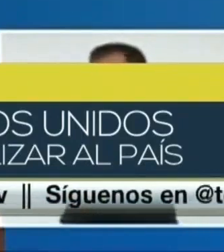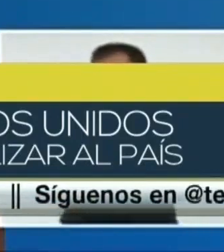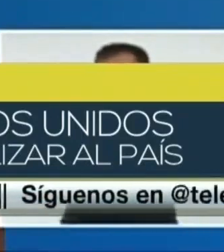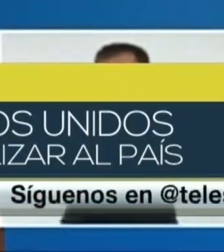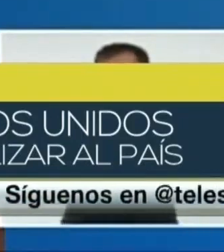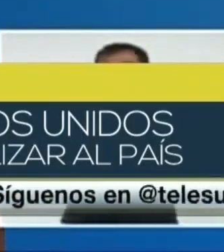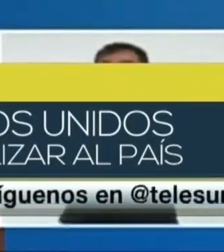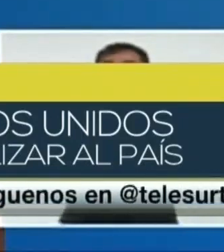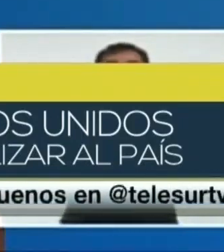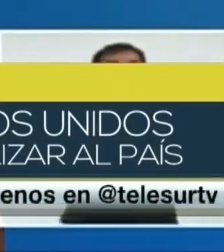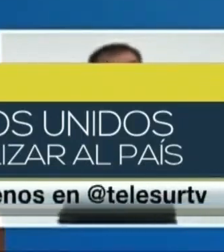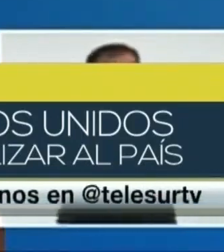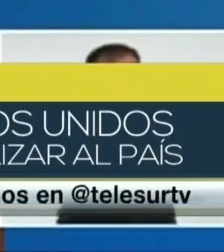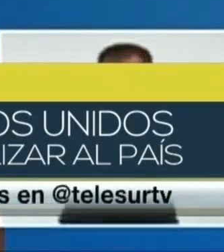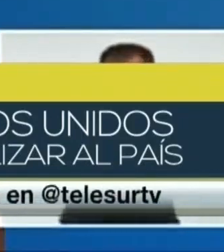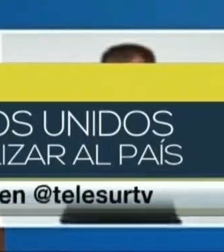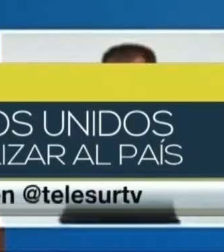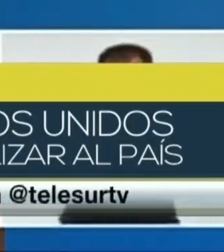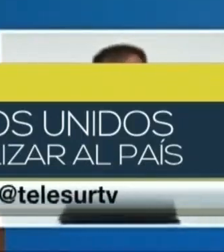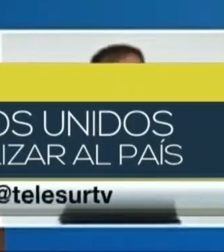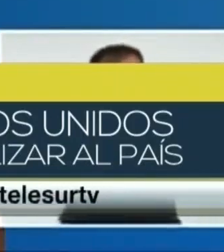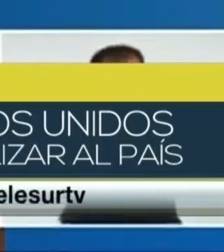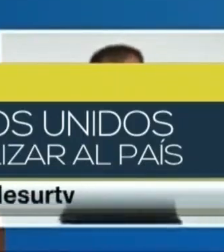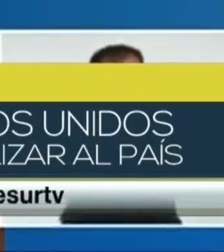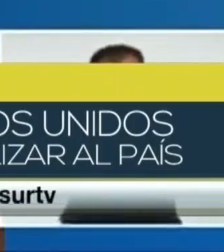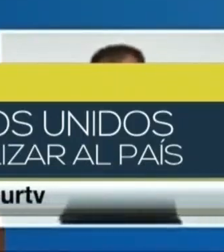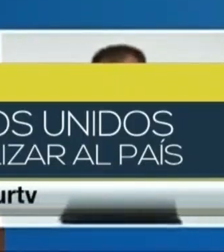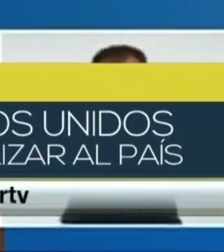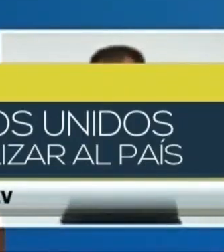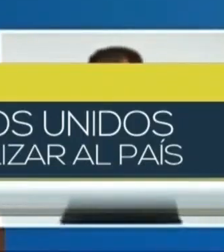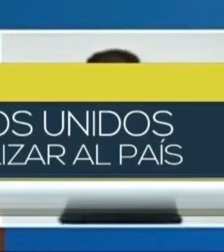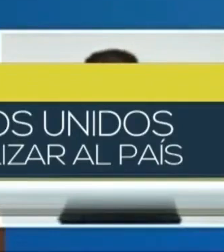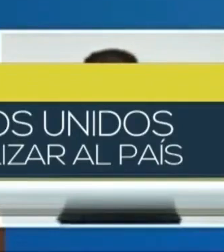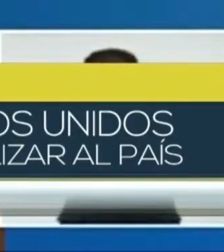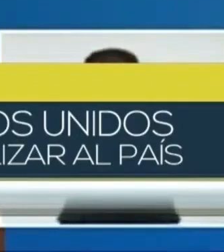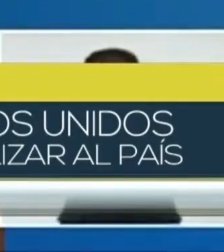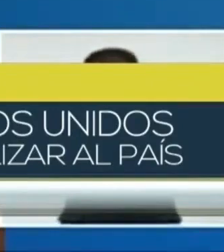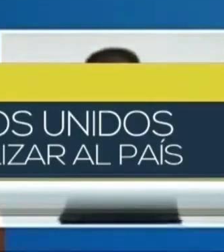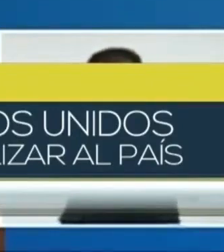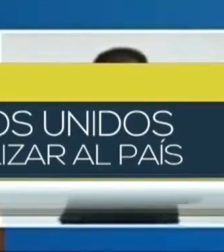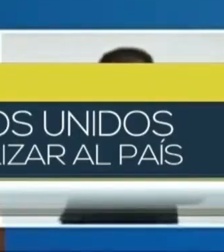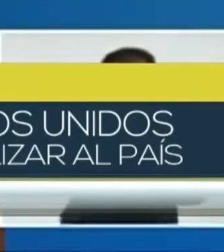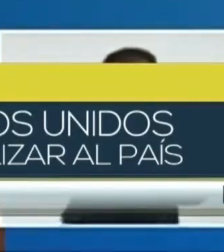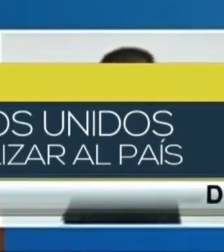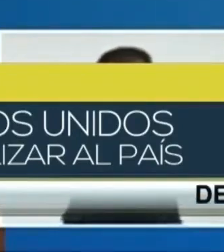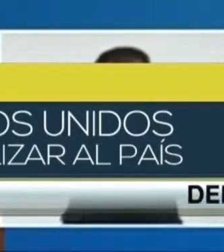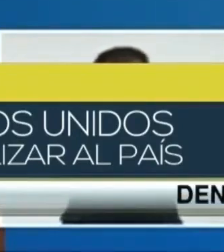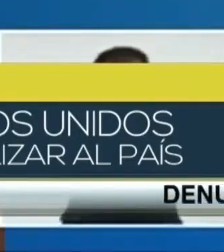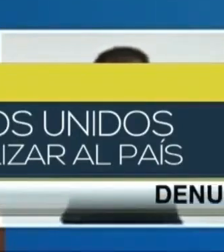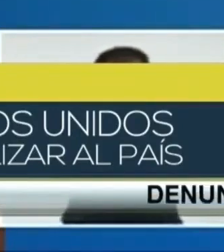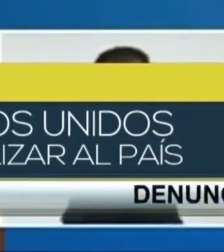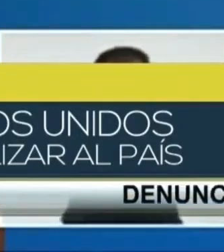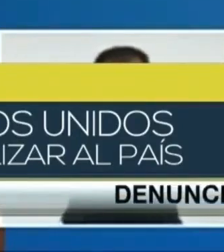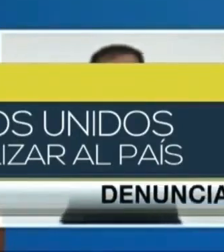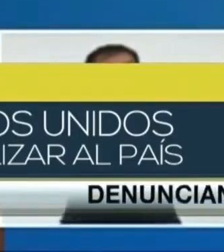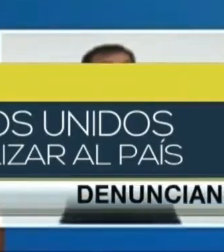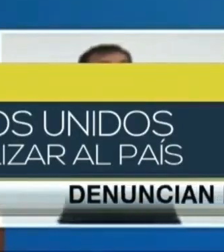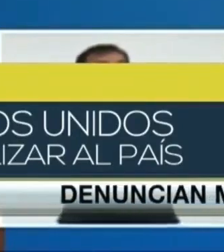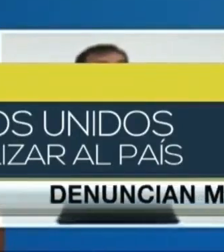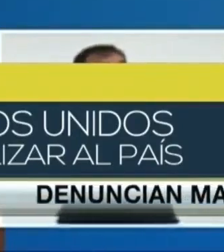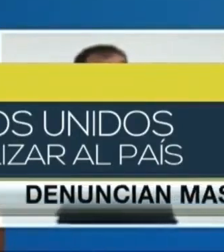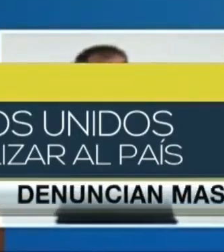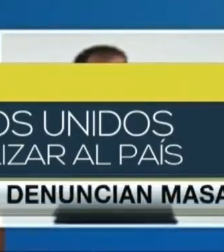éxito en la presión y el chantaje con algún gobierno que se preste para una